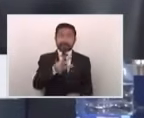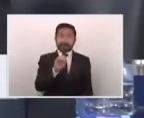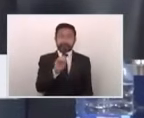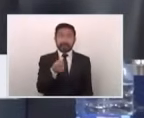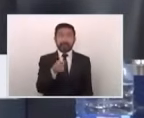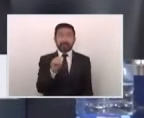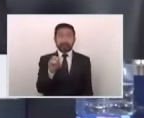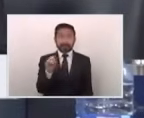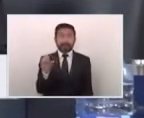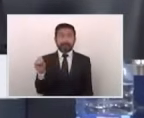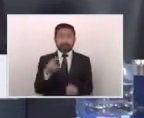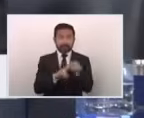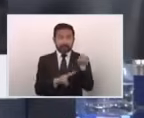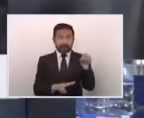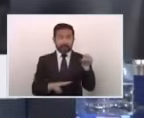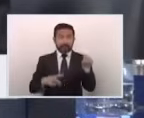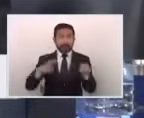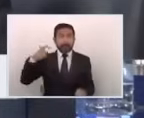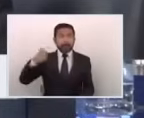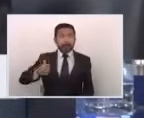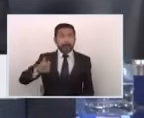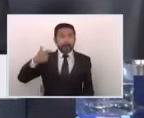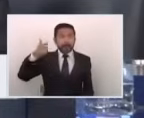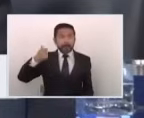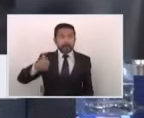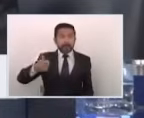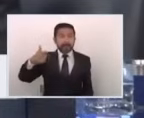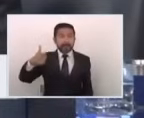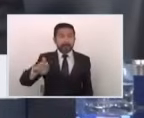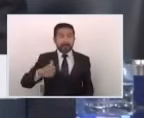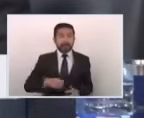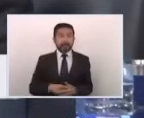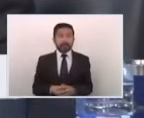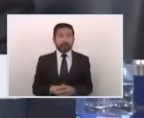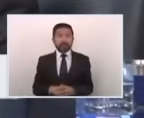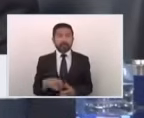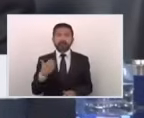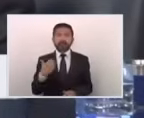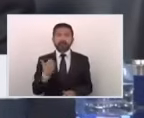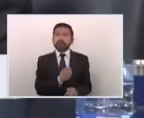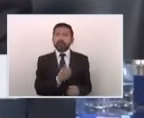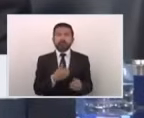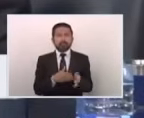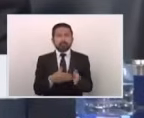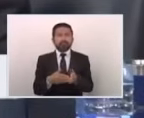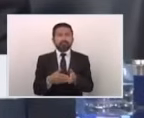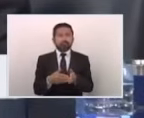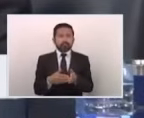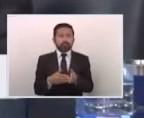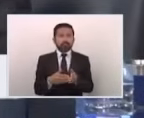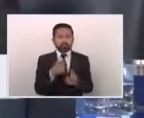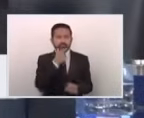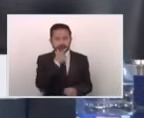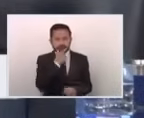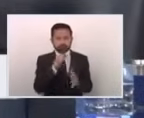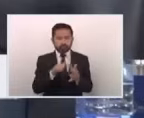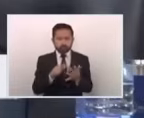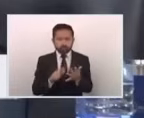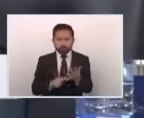30 mil dólares al mes. cuando uno comienza a hacer